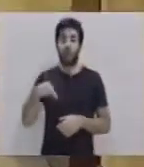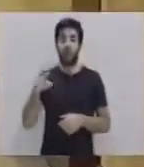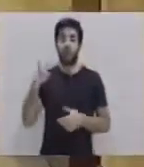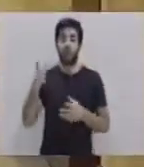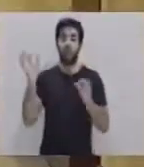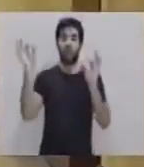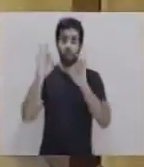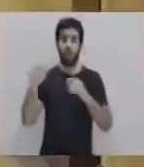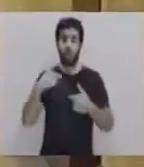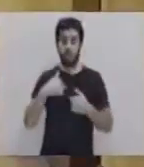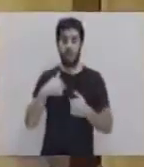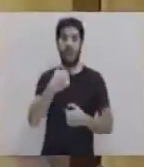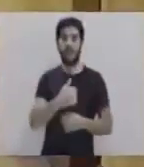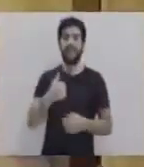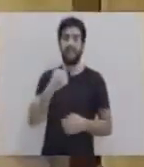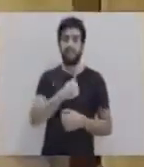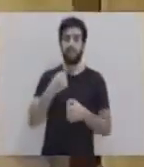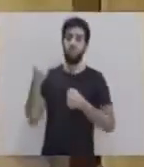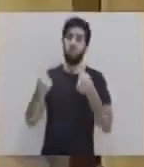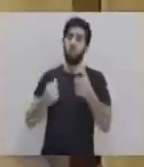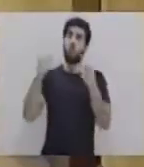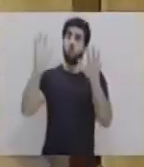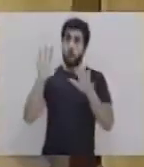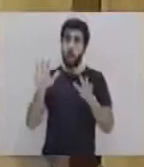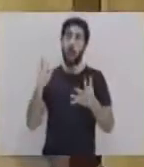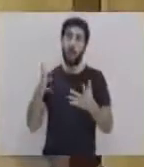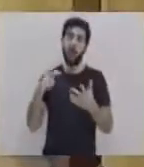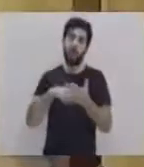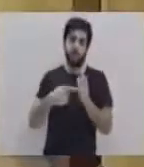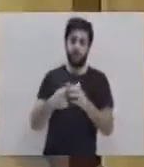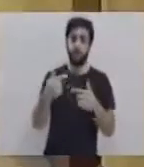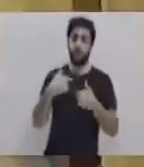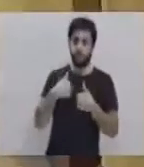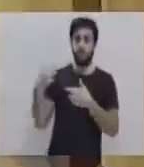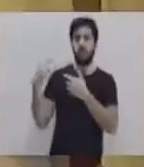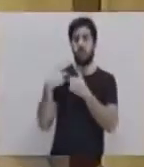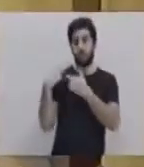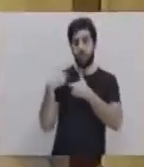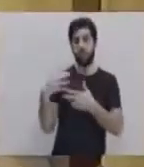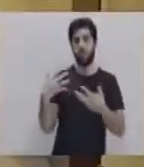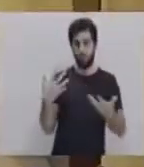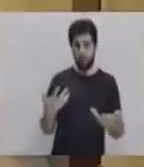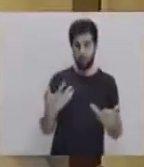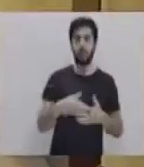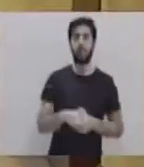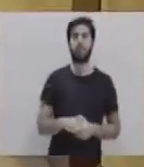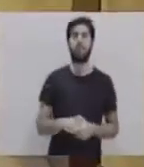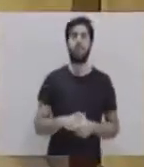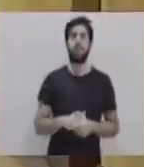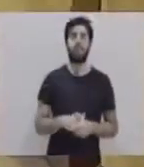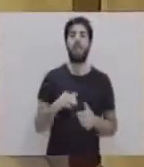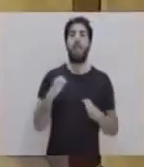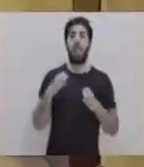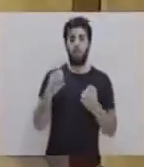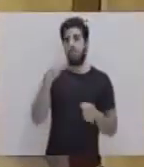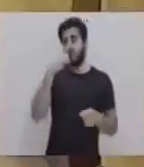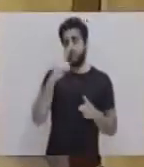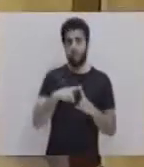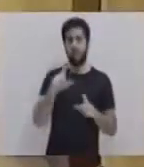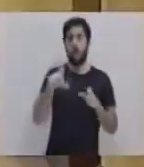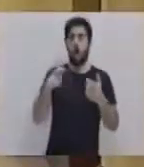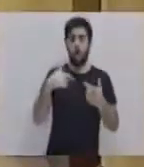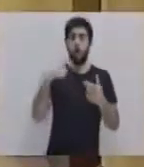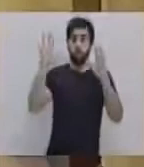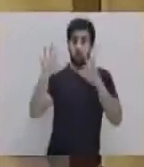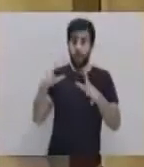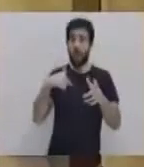¿verdad? Se complica un poco, pero al final de cuentas los responsables somos nosotros, exactamente, ¿verdad? Y el factor principal de riesgo va a ser nuevamente el tema